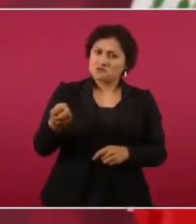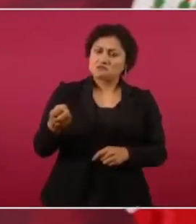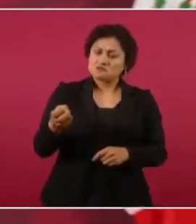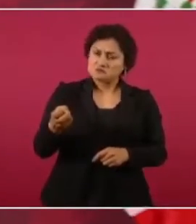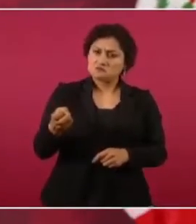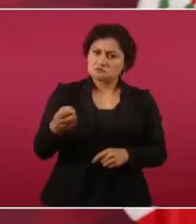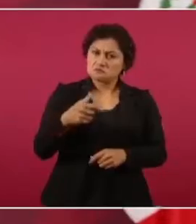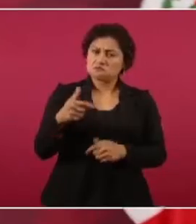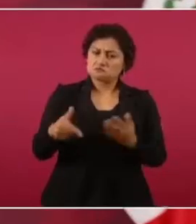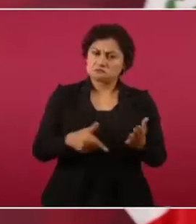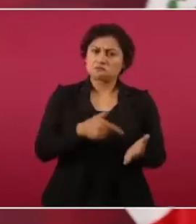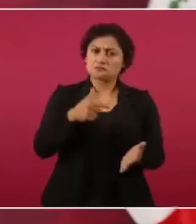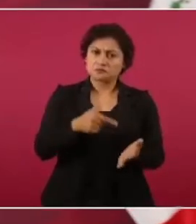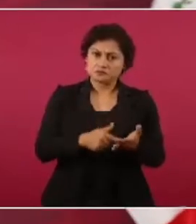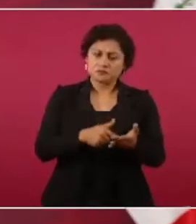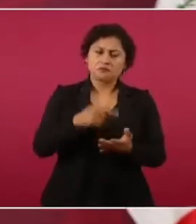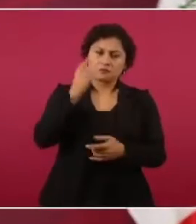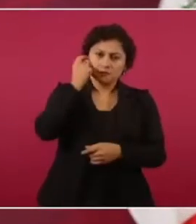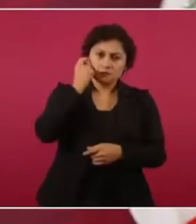Y